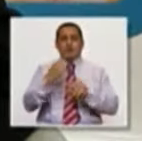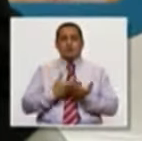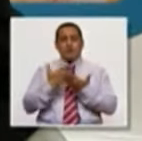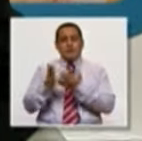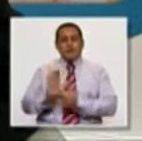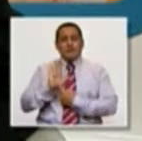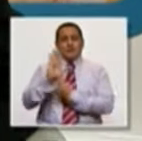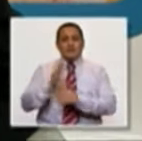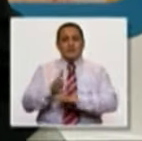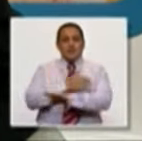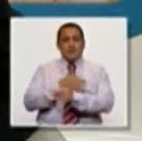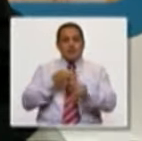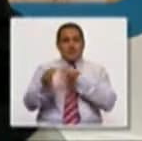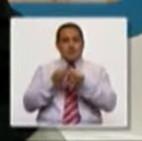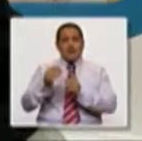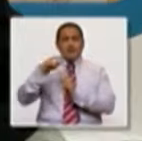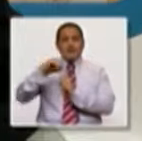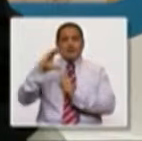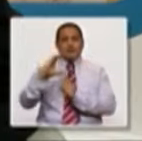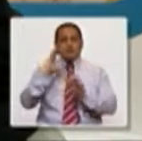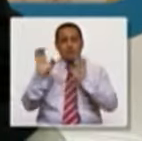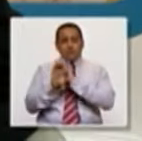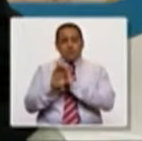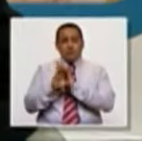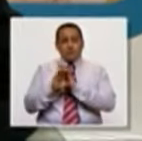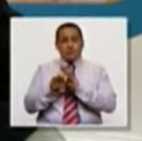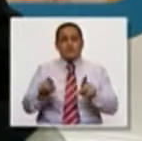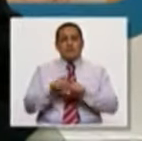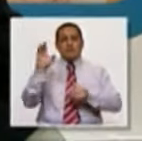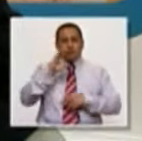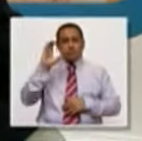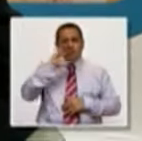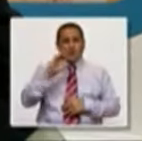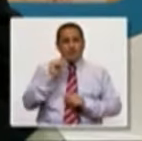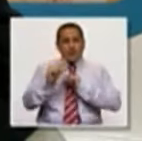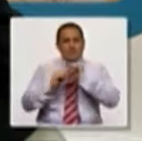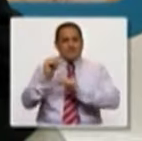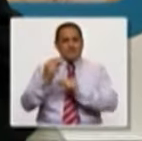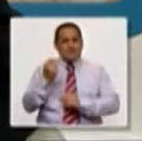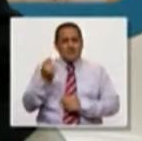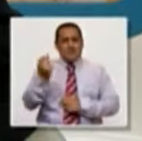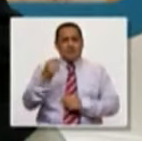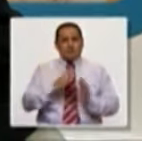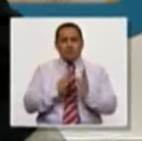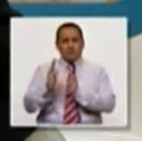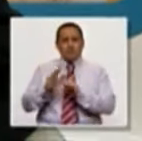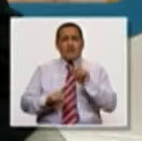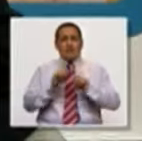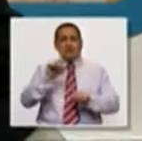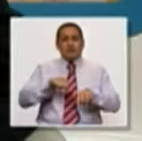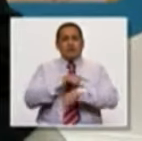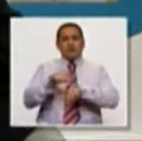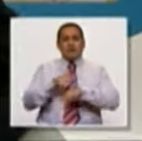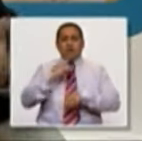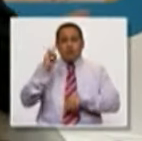alternativa por la que ha optado el Tribunal Constitucional, que va a buscar acelerar en realidad esos procesos que realmente requieren